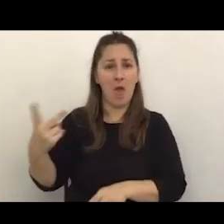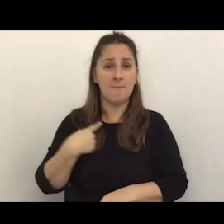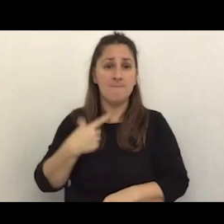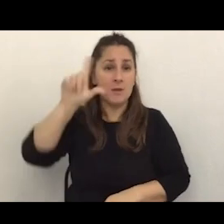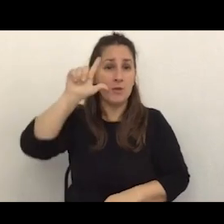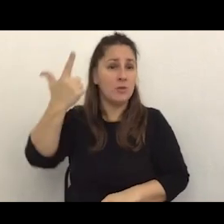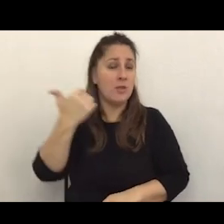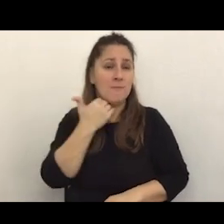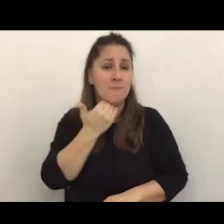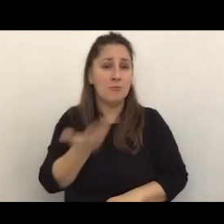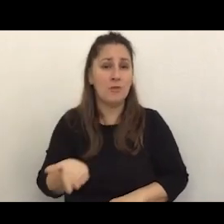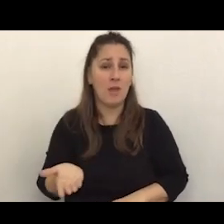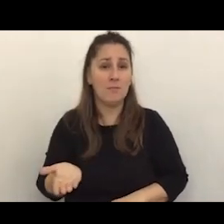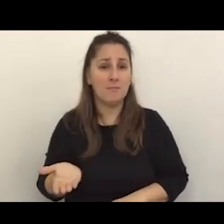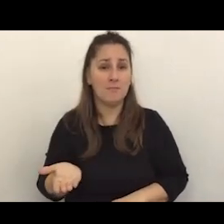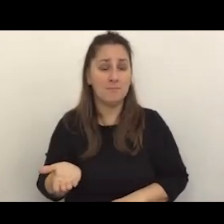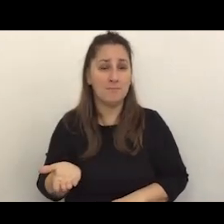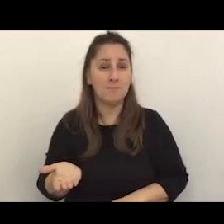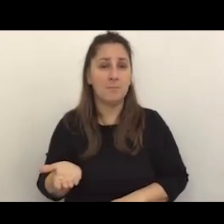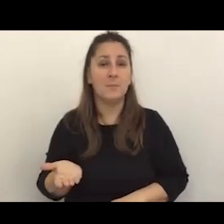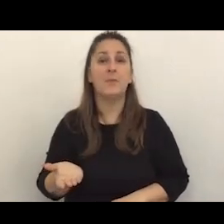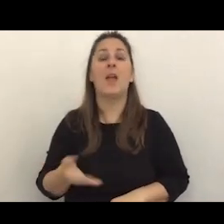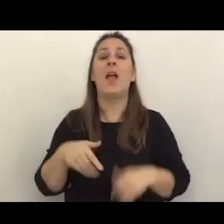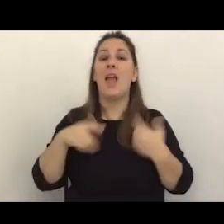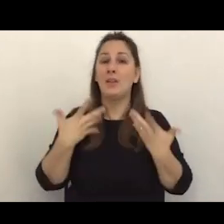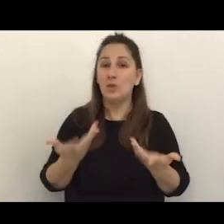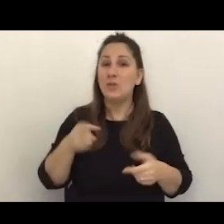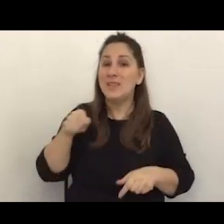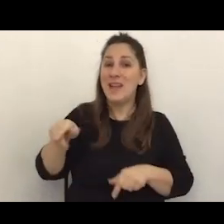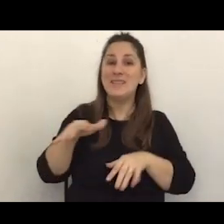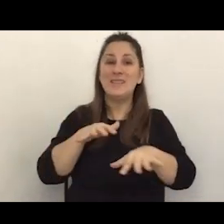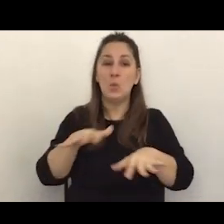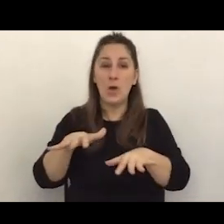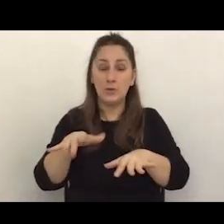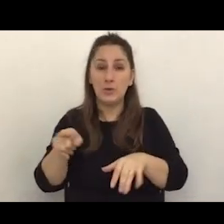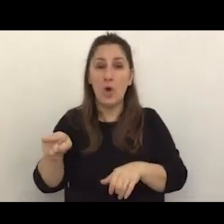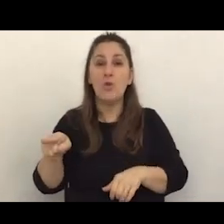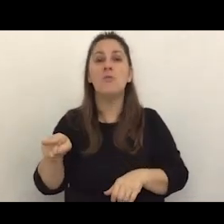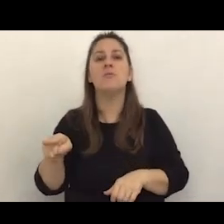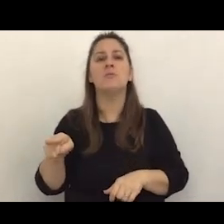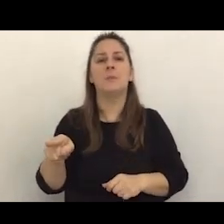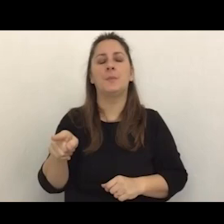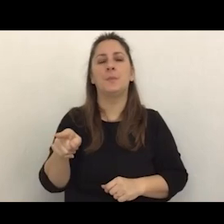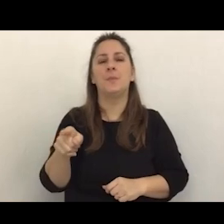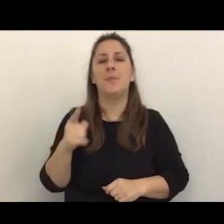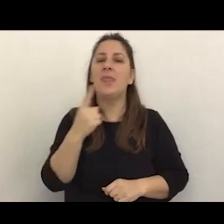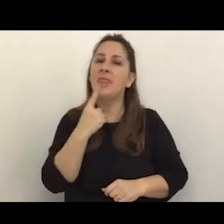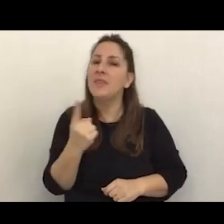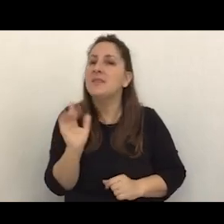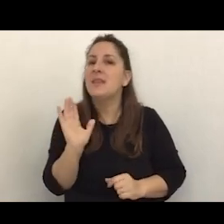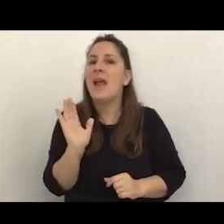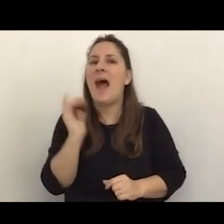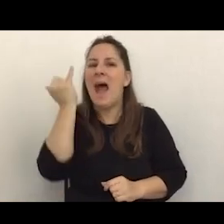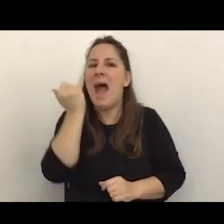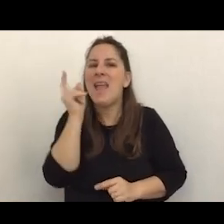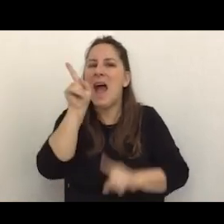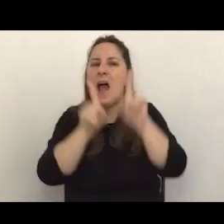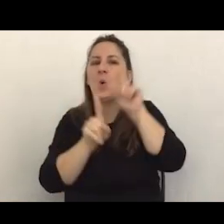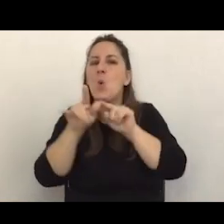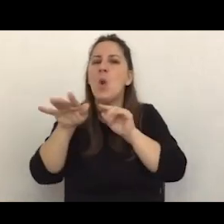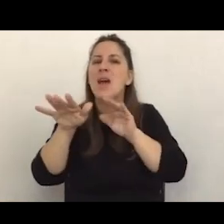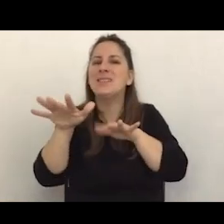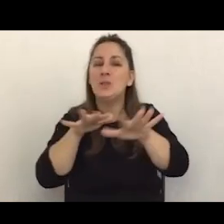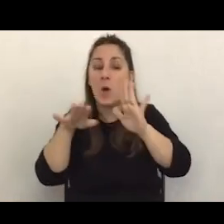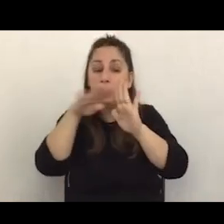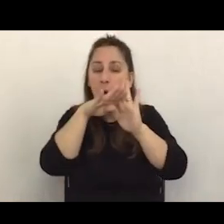¿Se entiende? Entonces, en ese contexto es que se establecen excepciones a